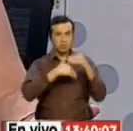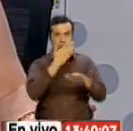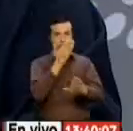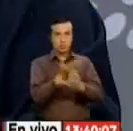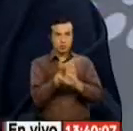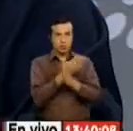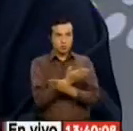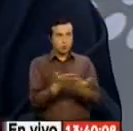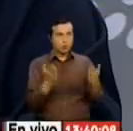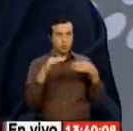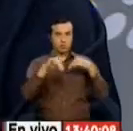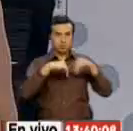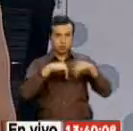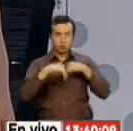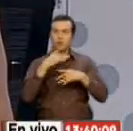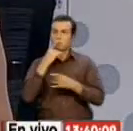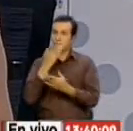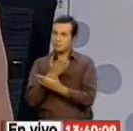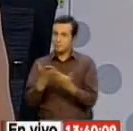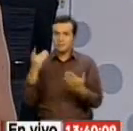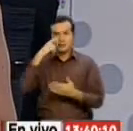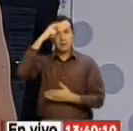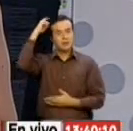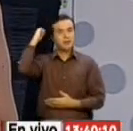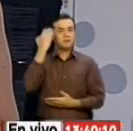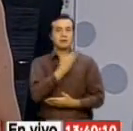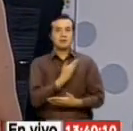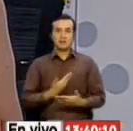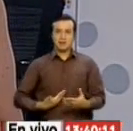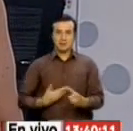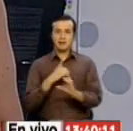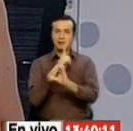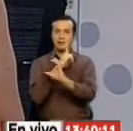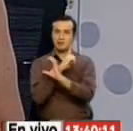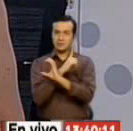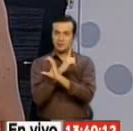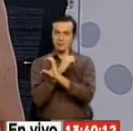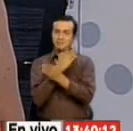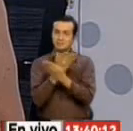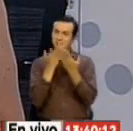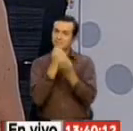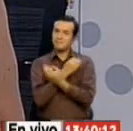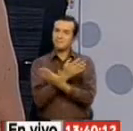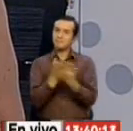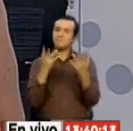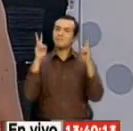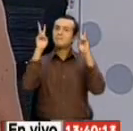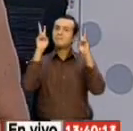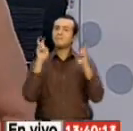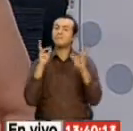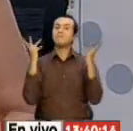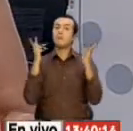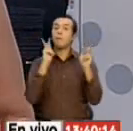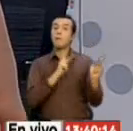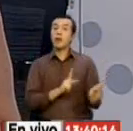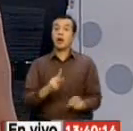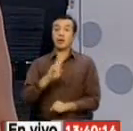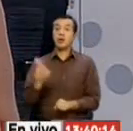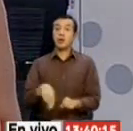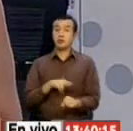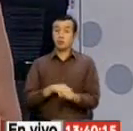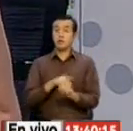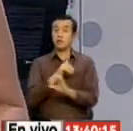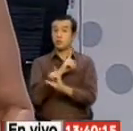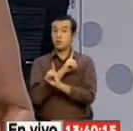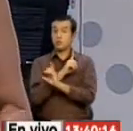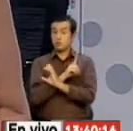propuesta de movilidad. Con gusto siempre. Javier Torres, presidente de CONADIS, con nosotros en este espacio contándonos sobre el Plan Nacional de Discapacidad.